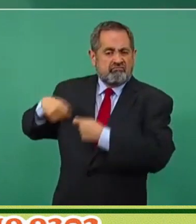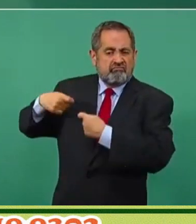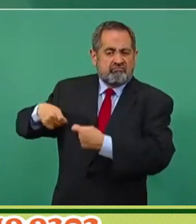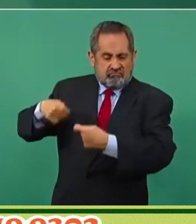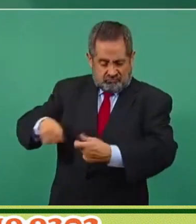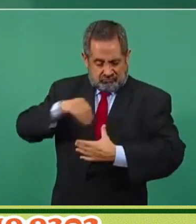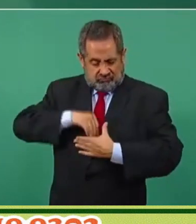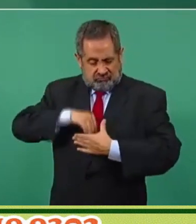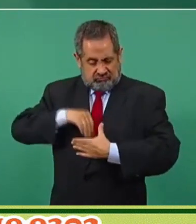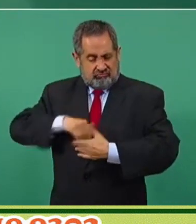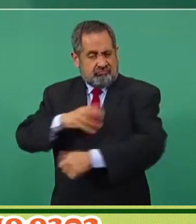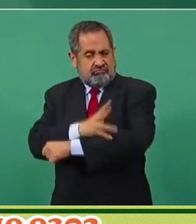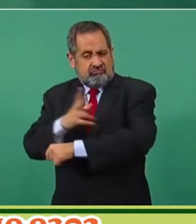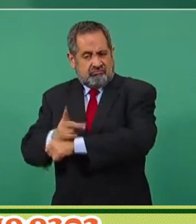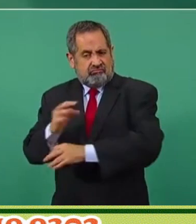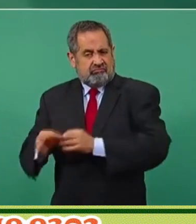Entonces, por eso,